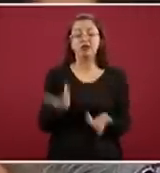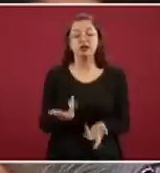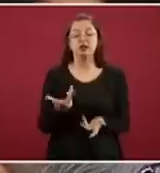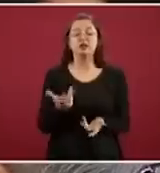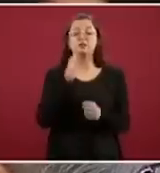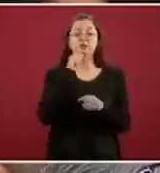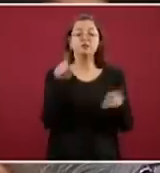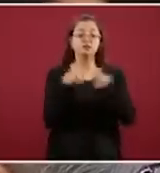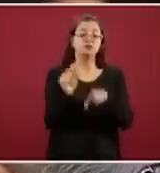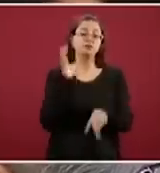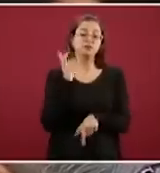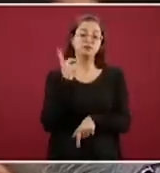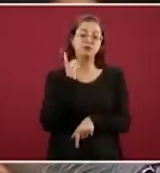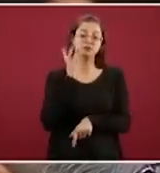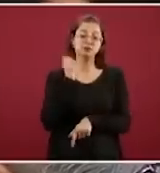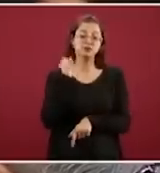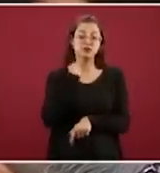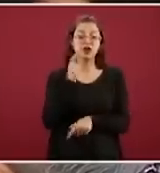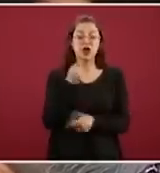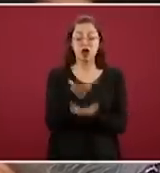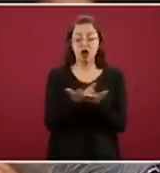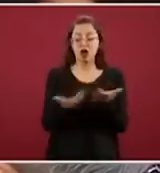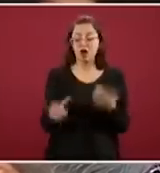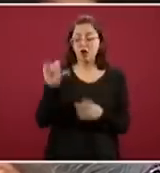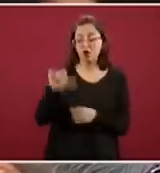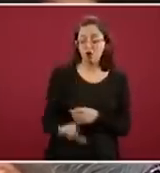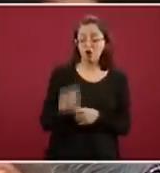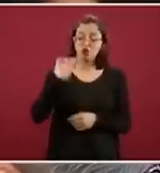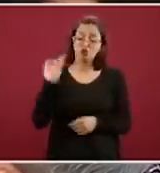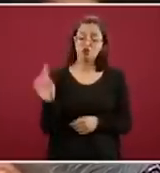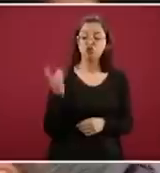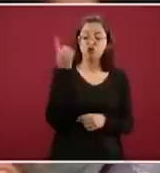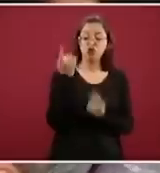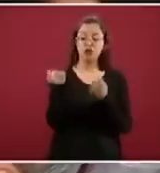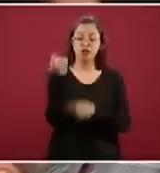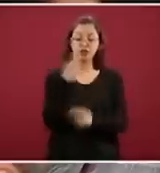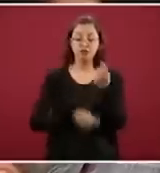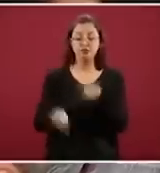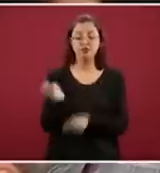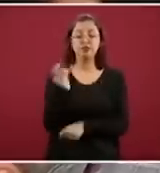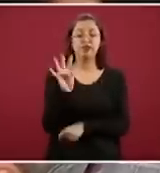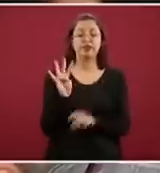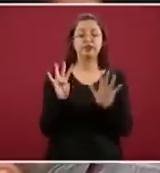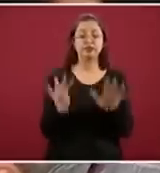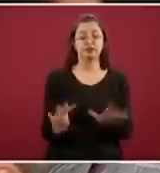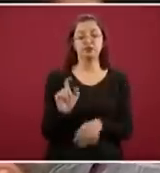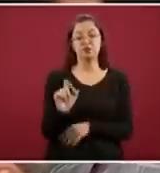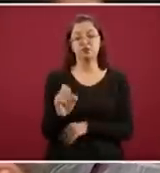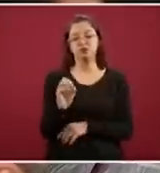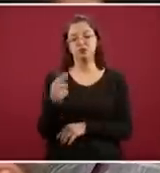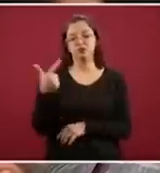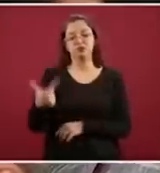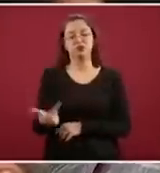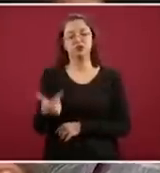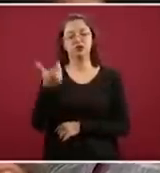congresos, hoy amanece el dólar en el tipo de cambio, un dólar por